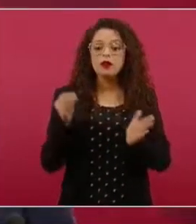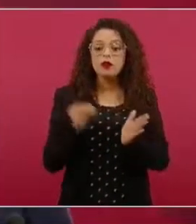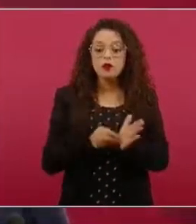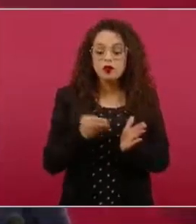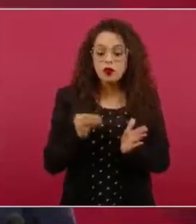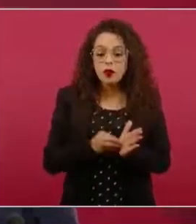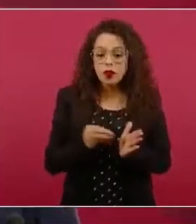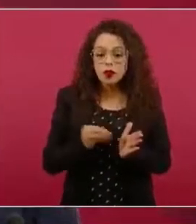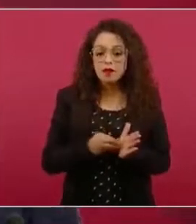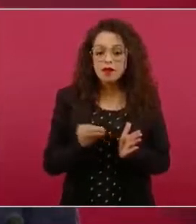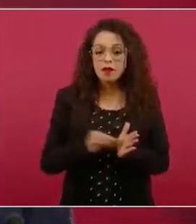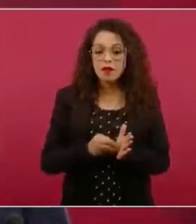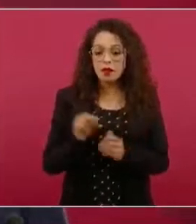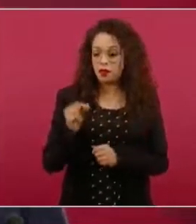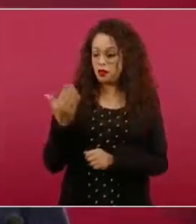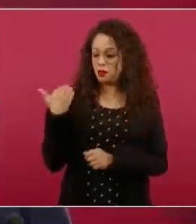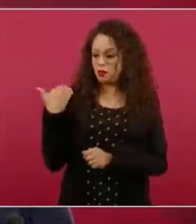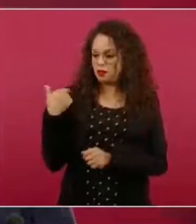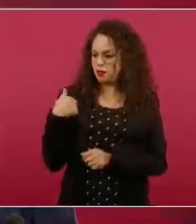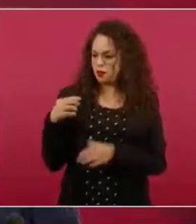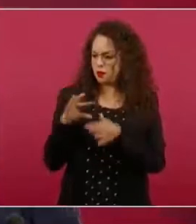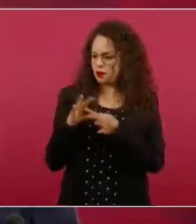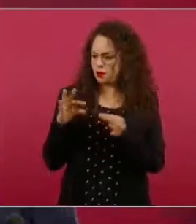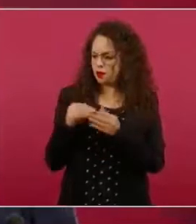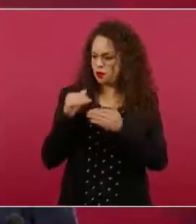hablaba yo de un multimillonario